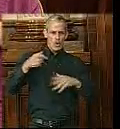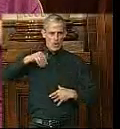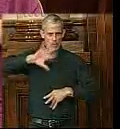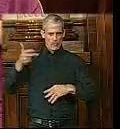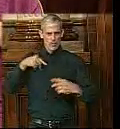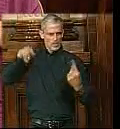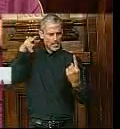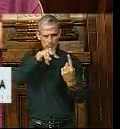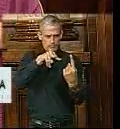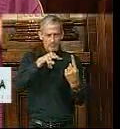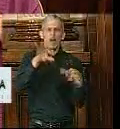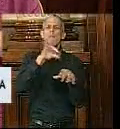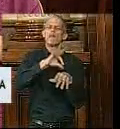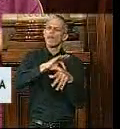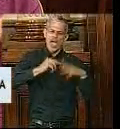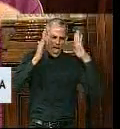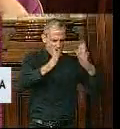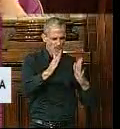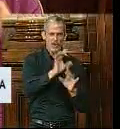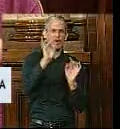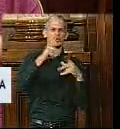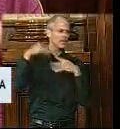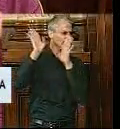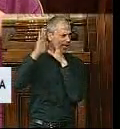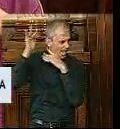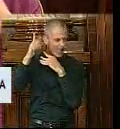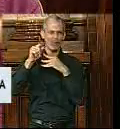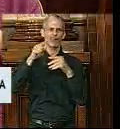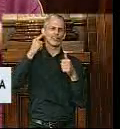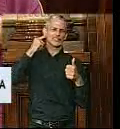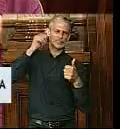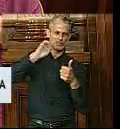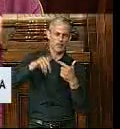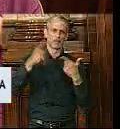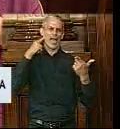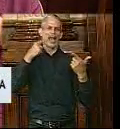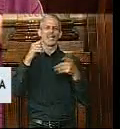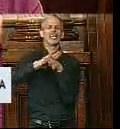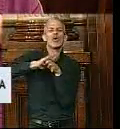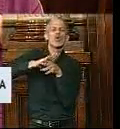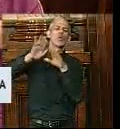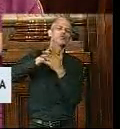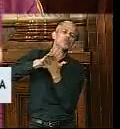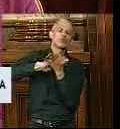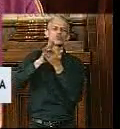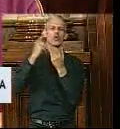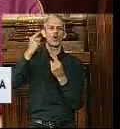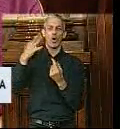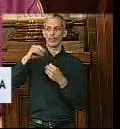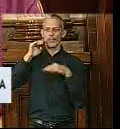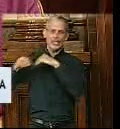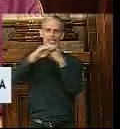sobre una perspectiva médica, clínica, de rehabilitación, de cura, de homogeneizar